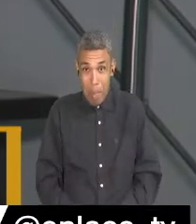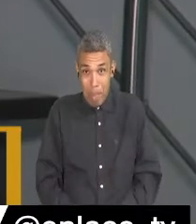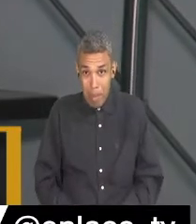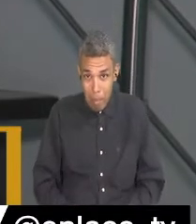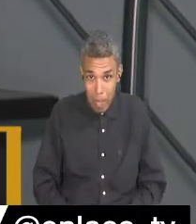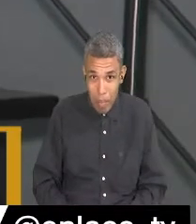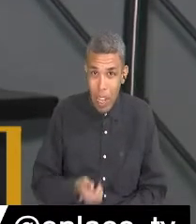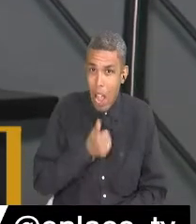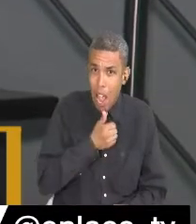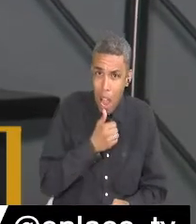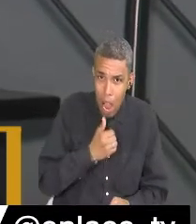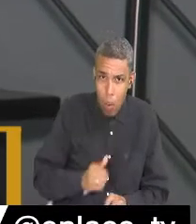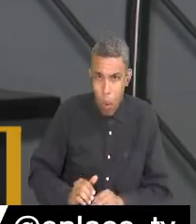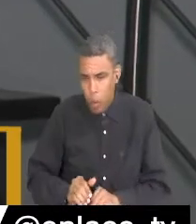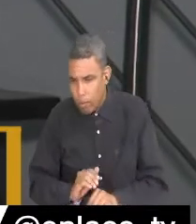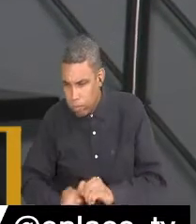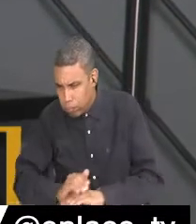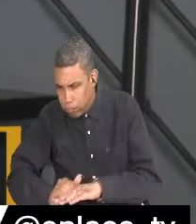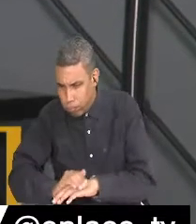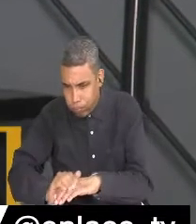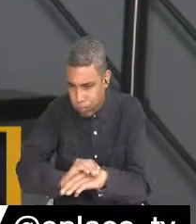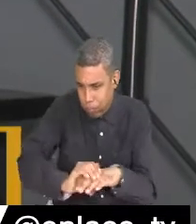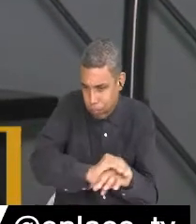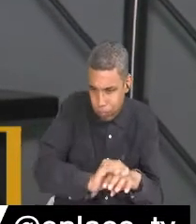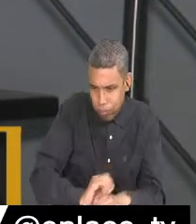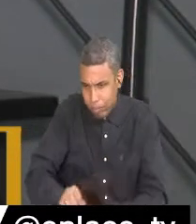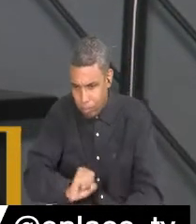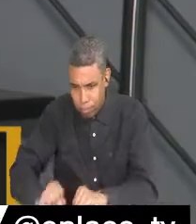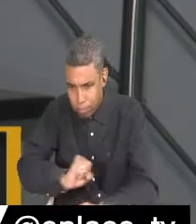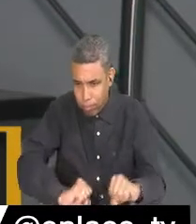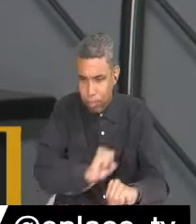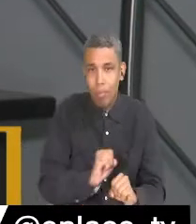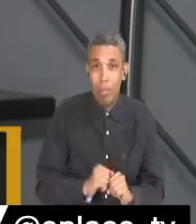la hora santa, ¿sí? Cuando acompañamos a Jesús, que